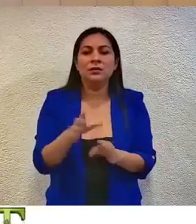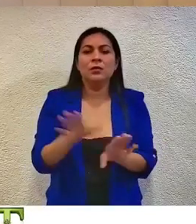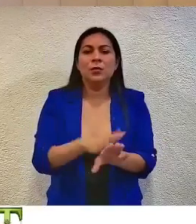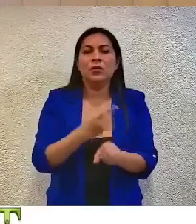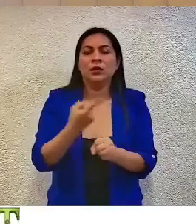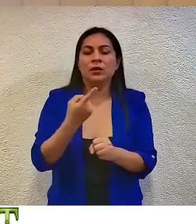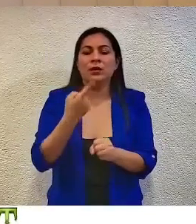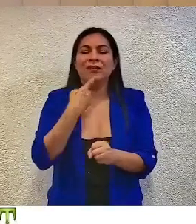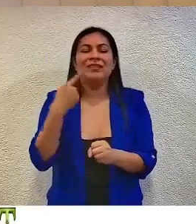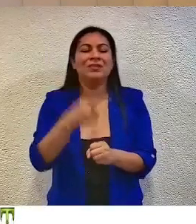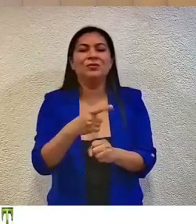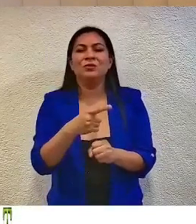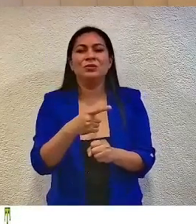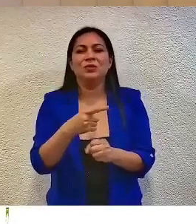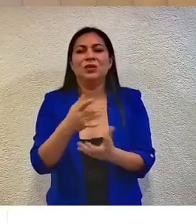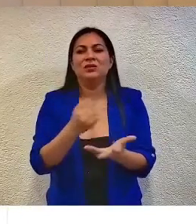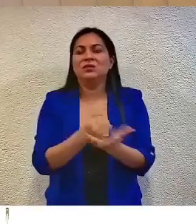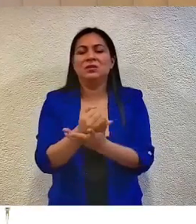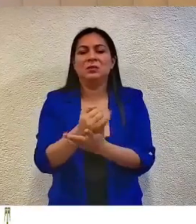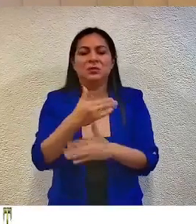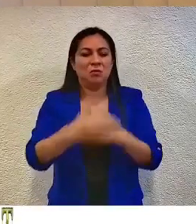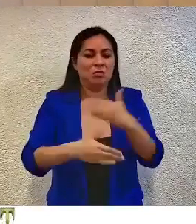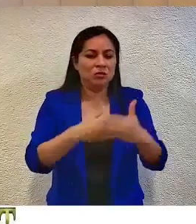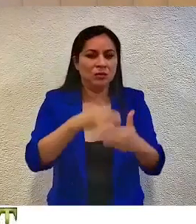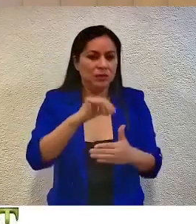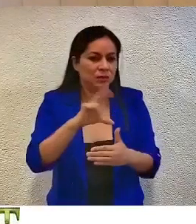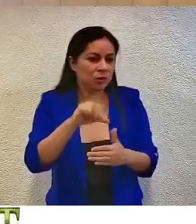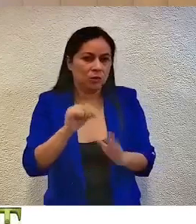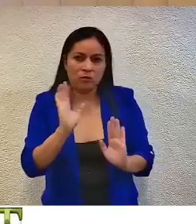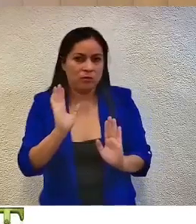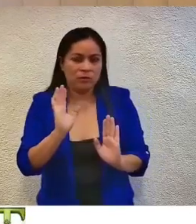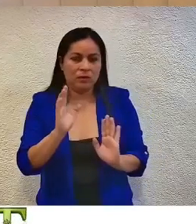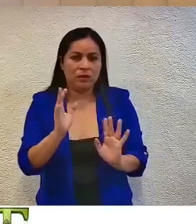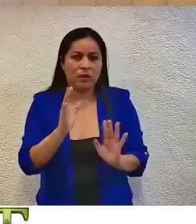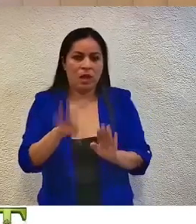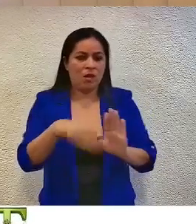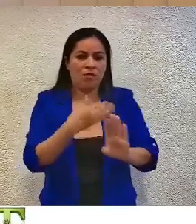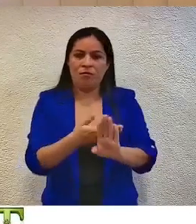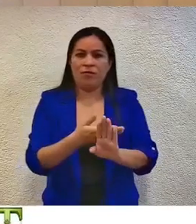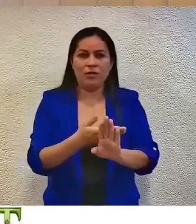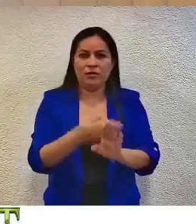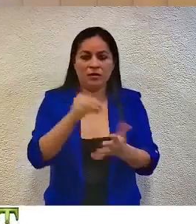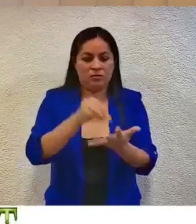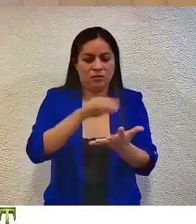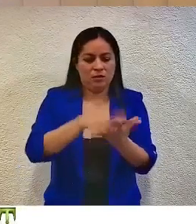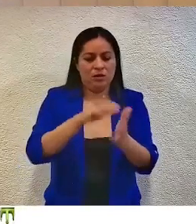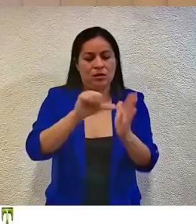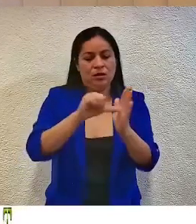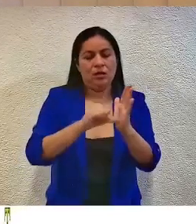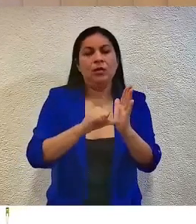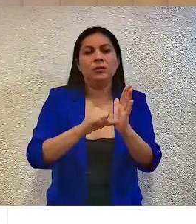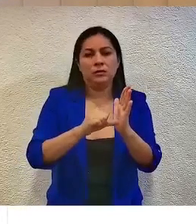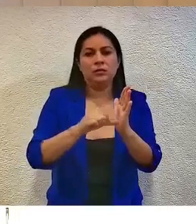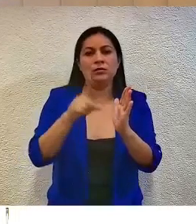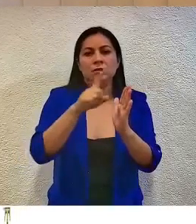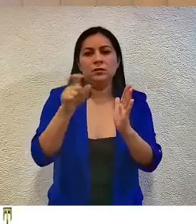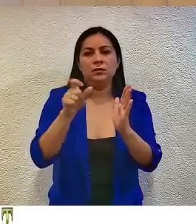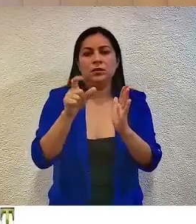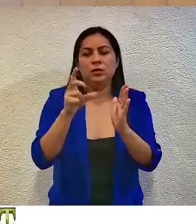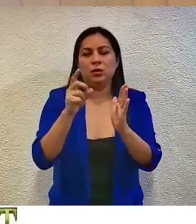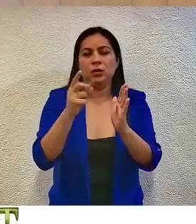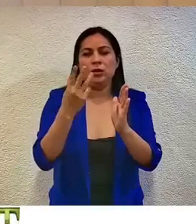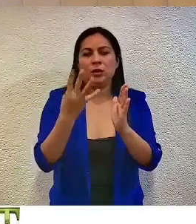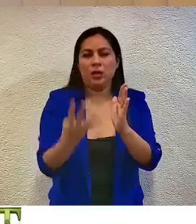se denunció, sin que se determine la procedencia o no de la presunta transgresión o lo estipulado en los artículos